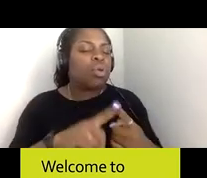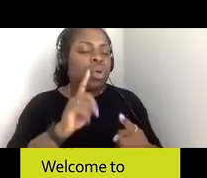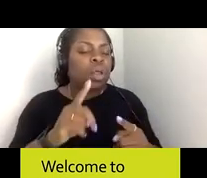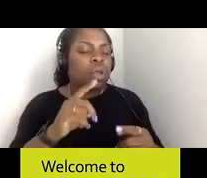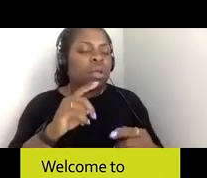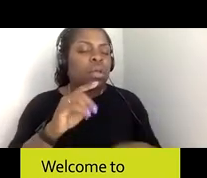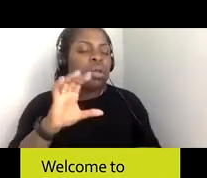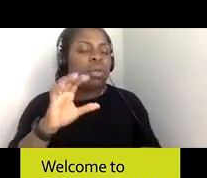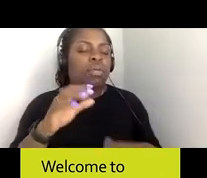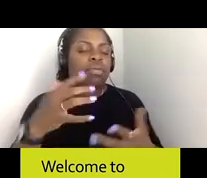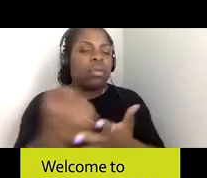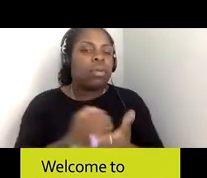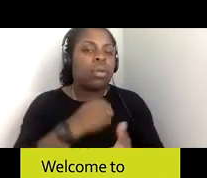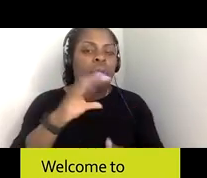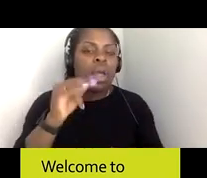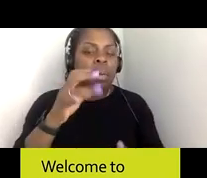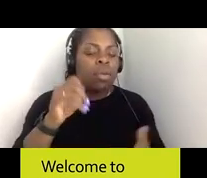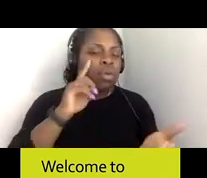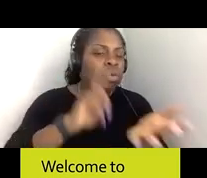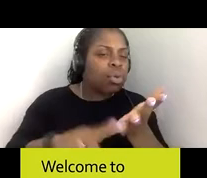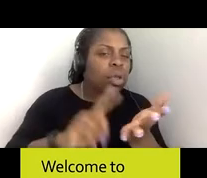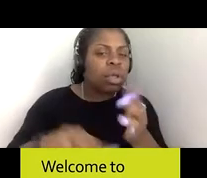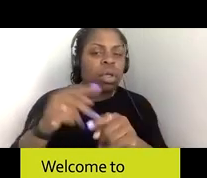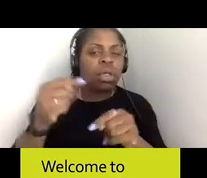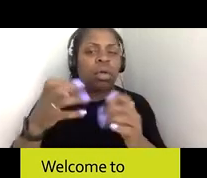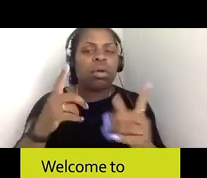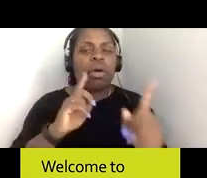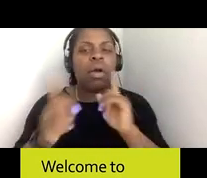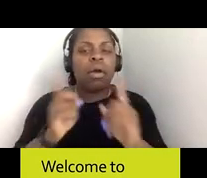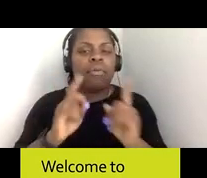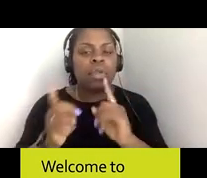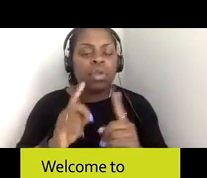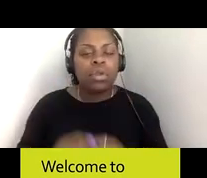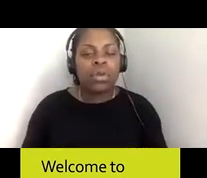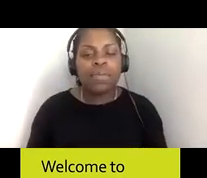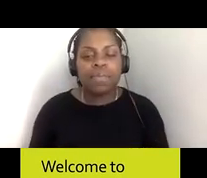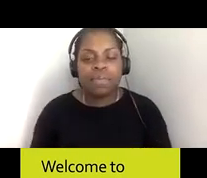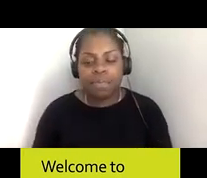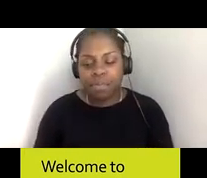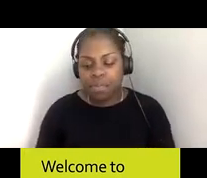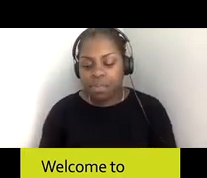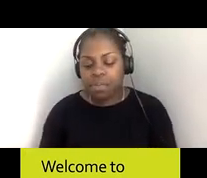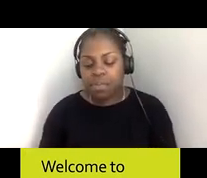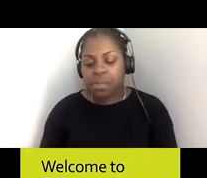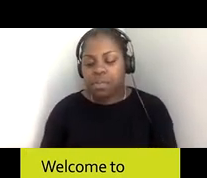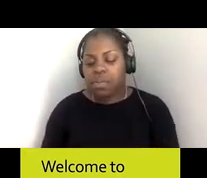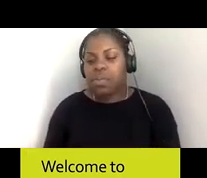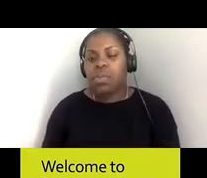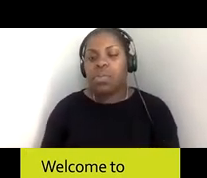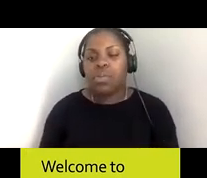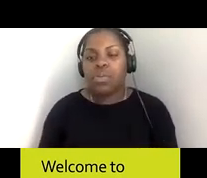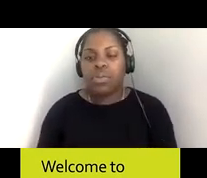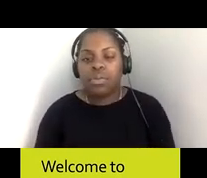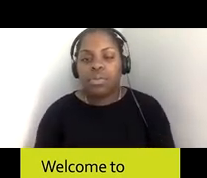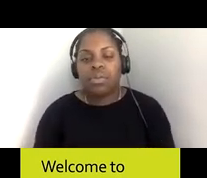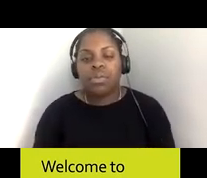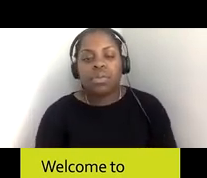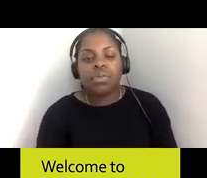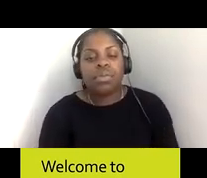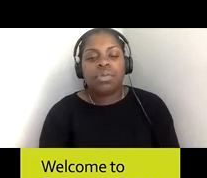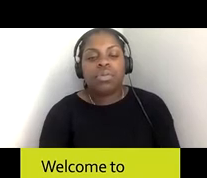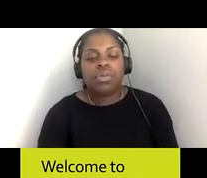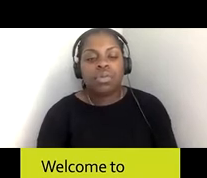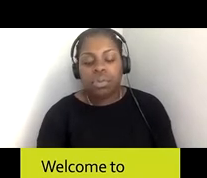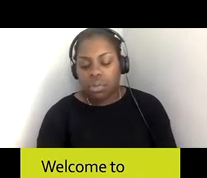monitoreado. Y queremos escuchar algunas de las otras voces que hemos podido capturar en nuestras